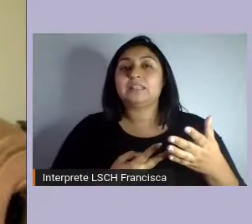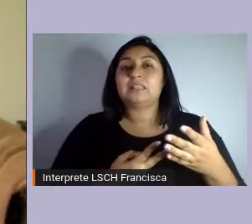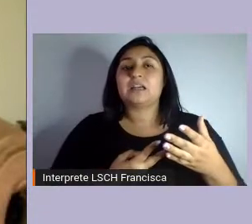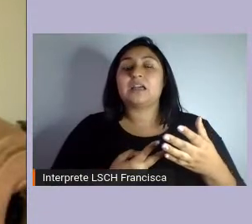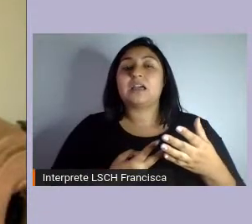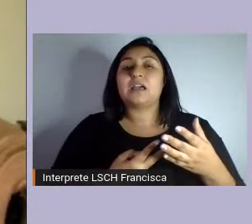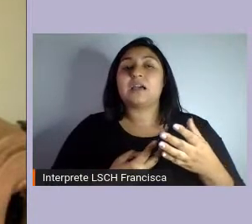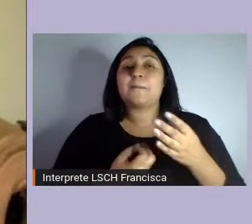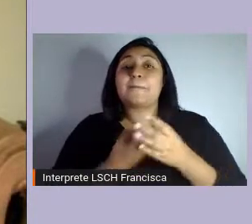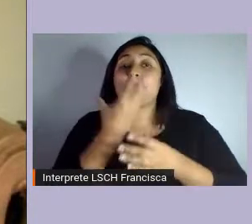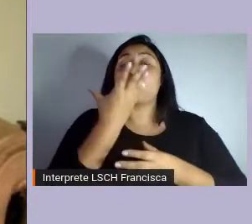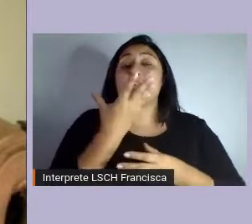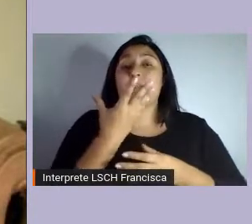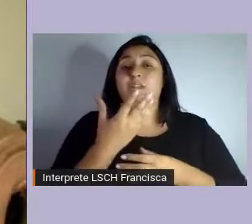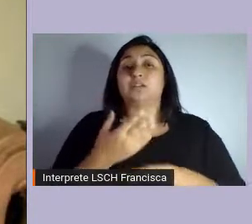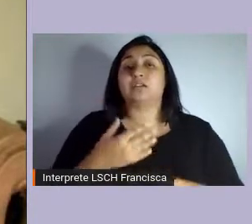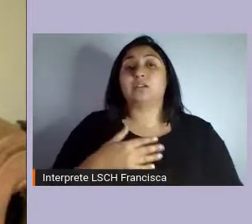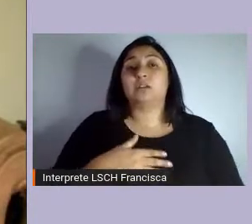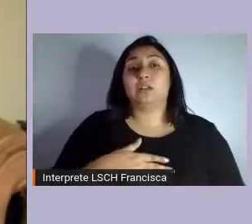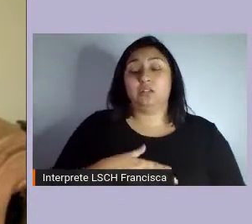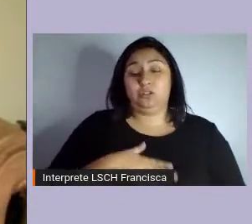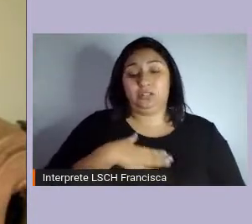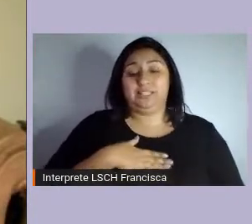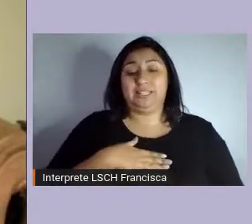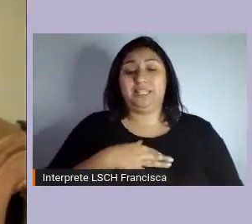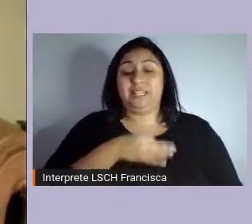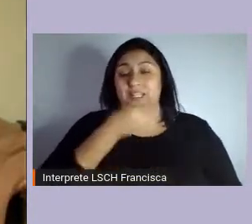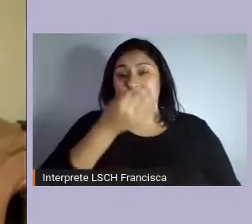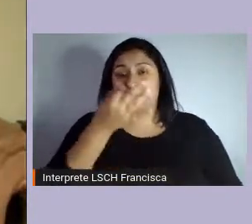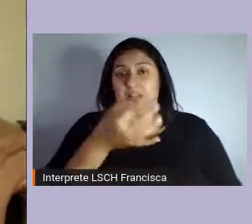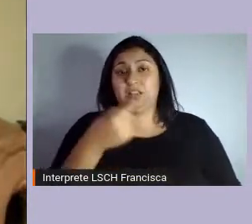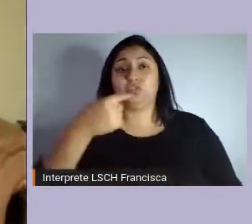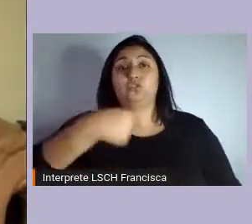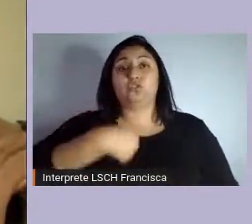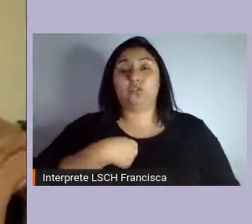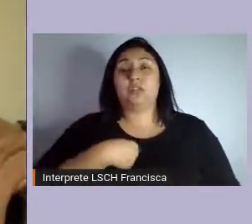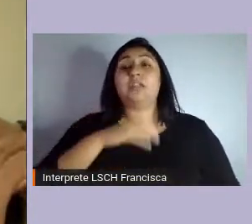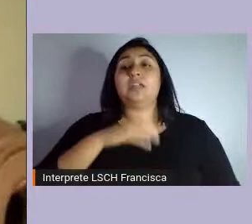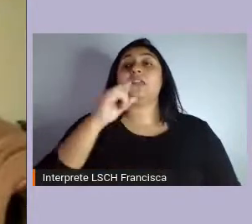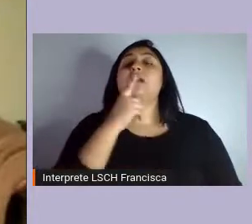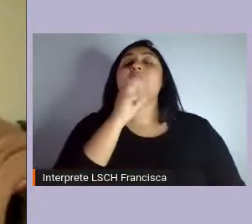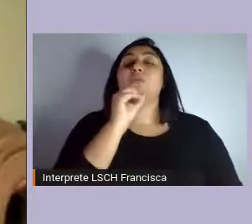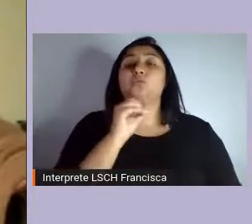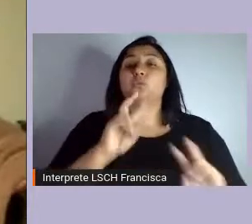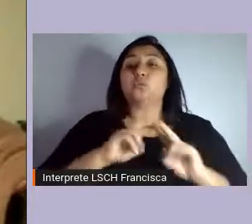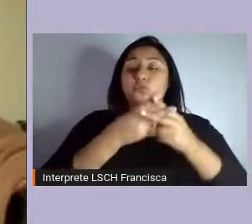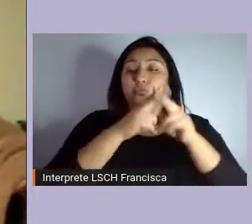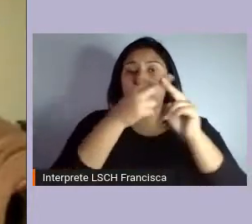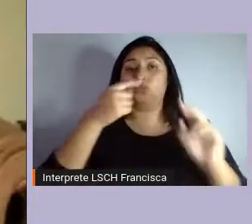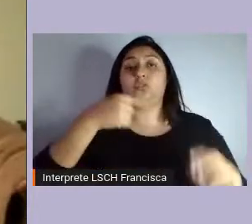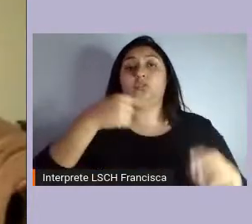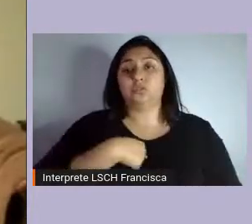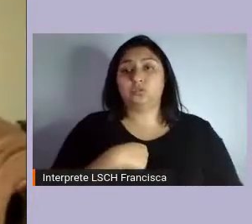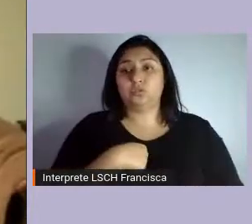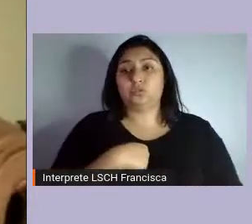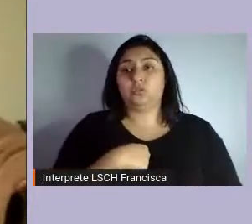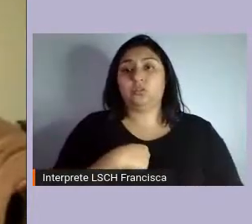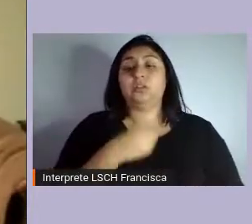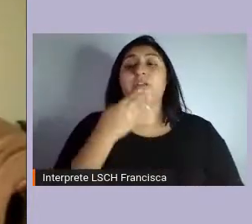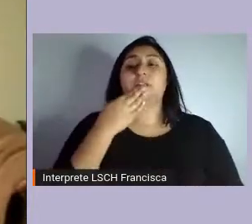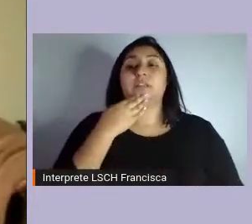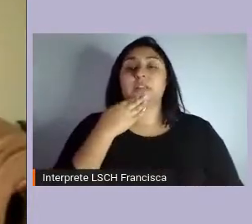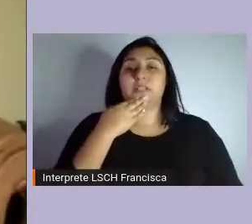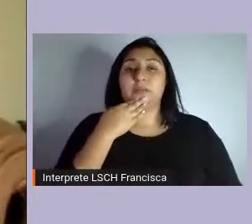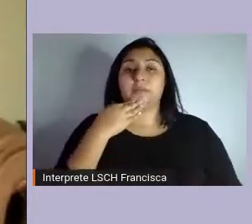se esperaría sería el relato del yo y la autoconstrucción del yo y un ejercicio como en donde a través de